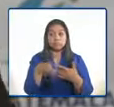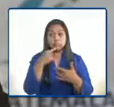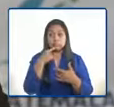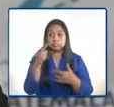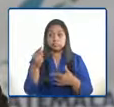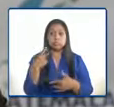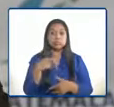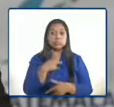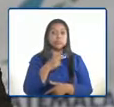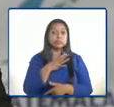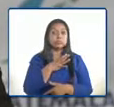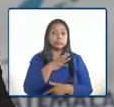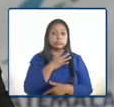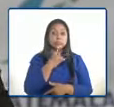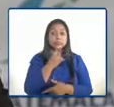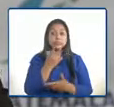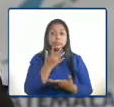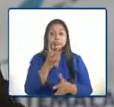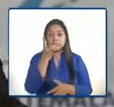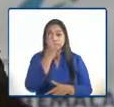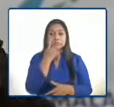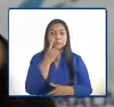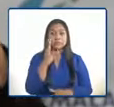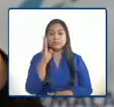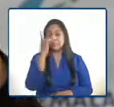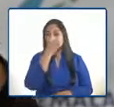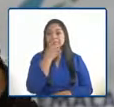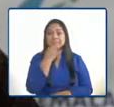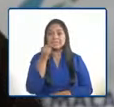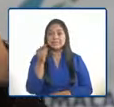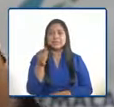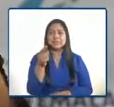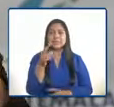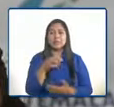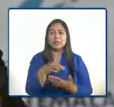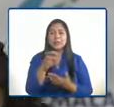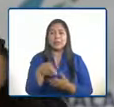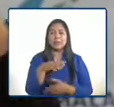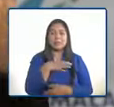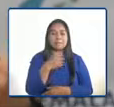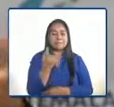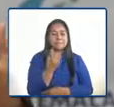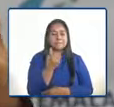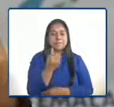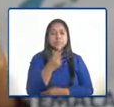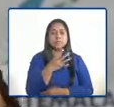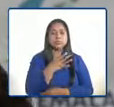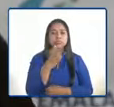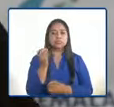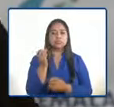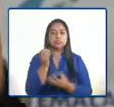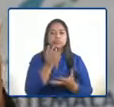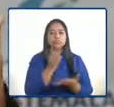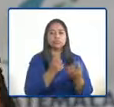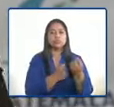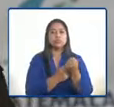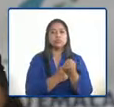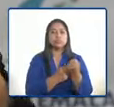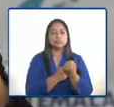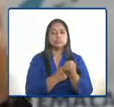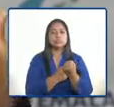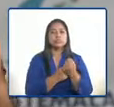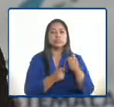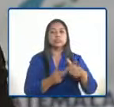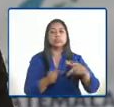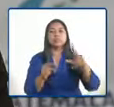hablando dentro de los centros de privación de libertad, es uno de los más importantes que ha venido a apoyar muchísimo